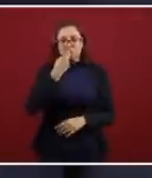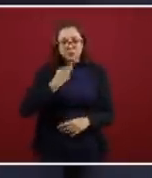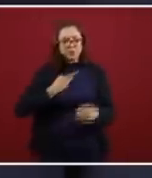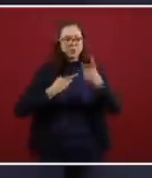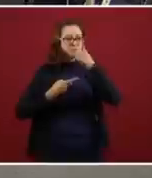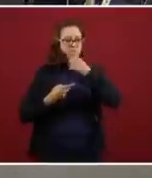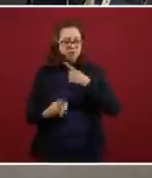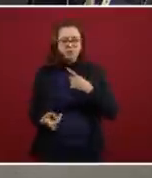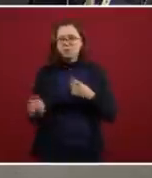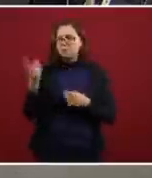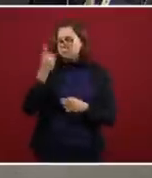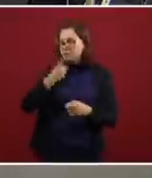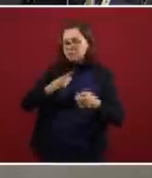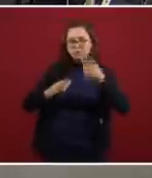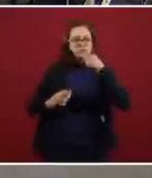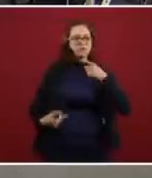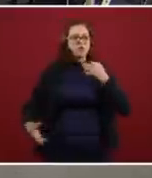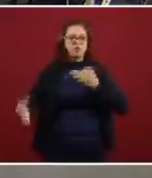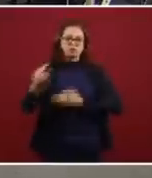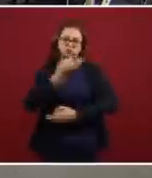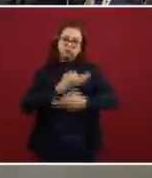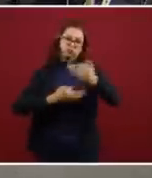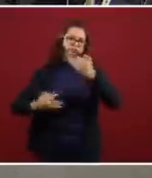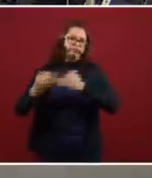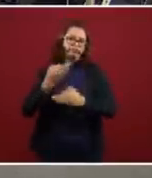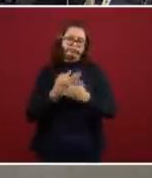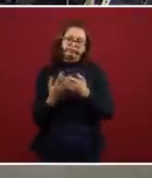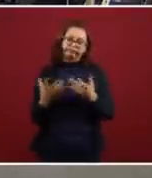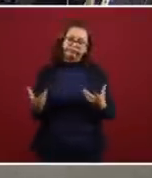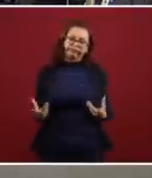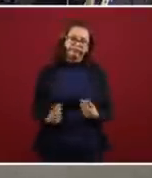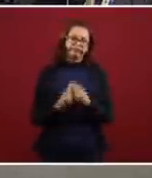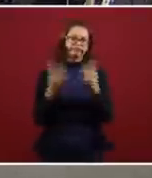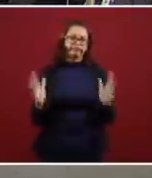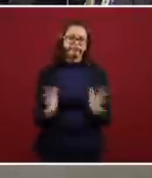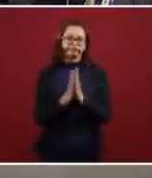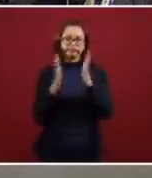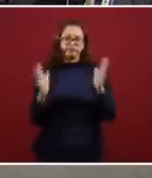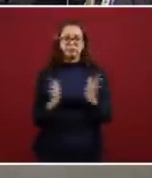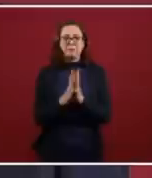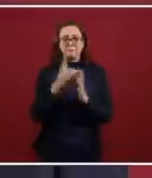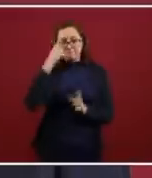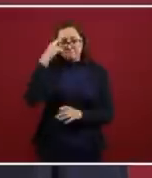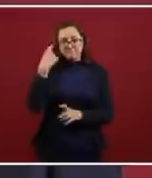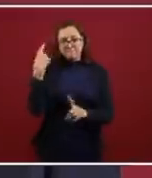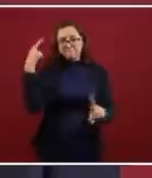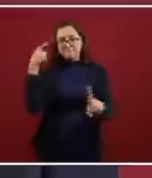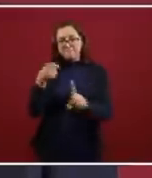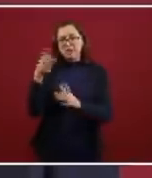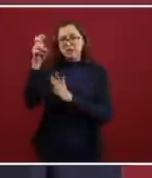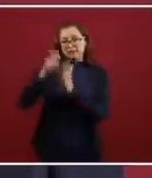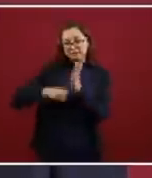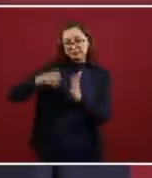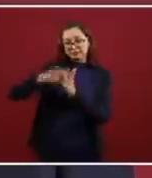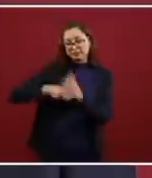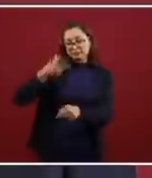diciendo, que todos participemos en esto, para corregir, no tapar nada,